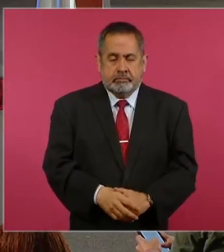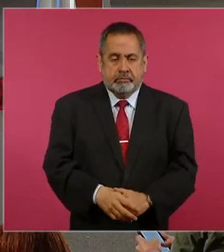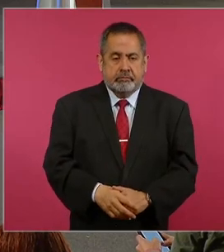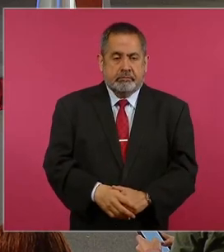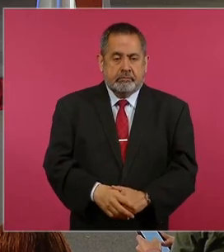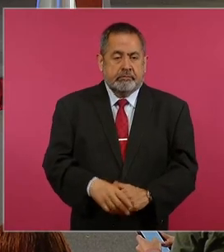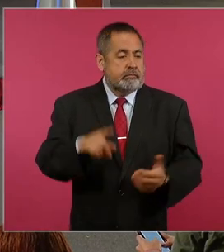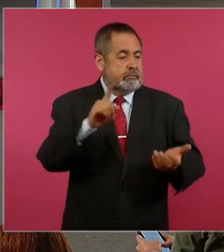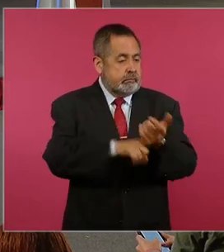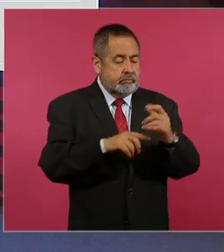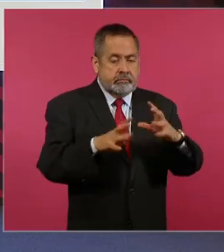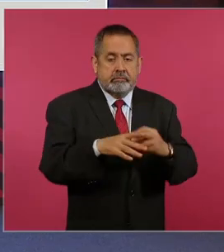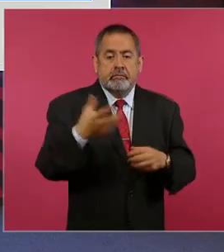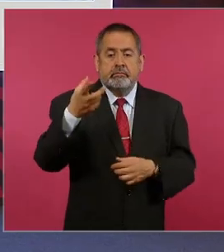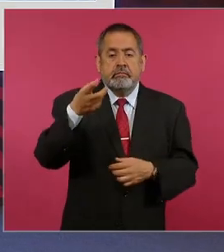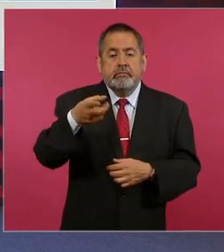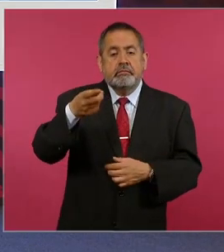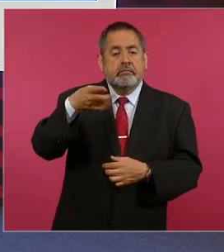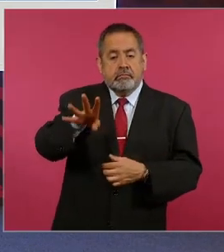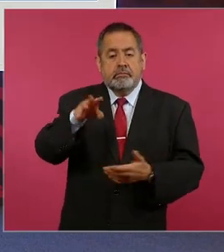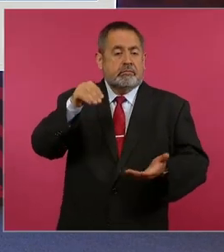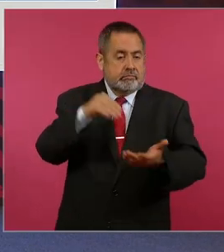Y tienen 39 mil.